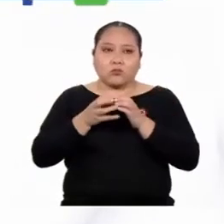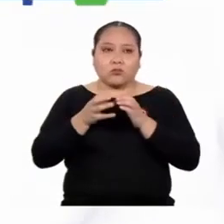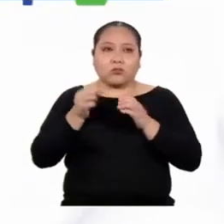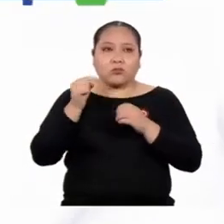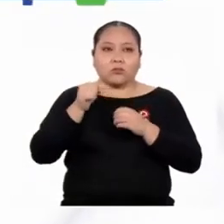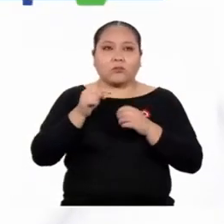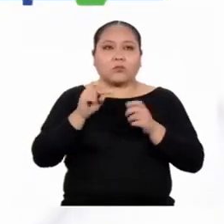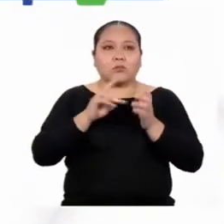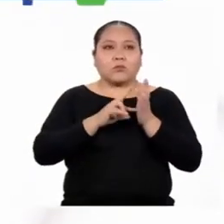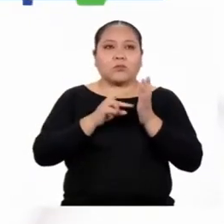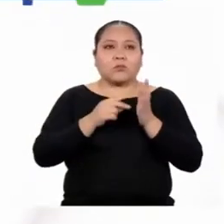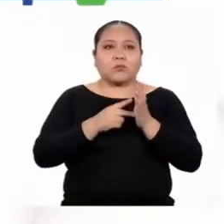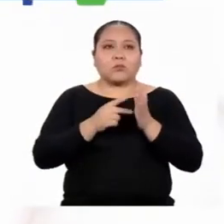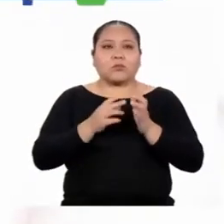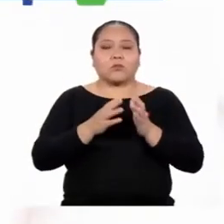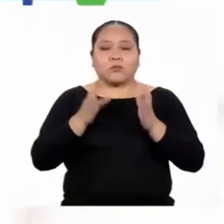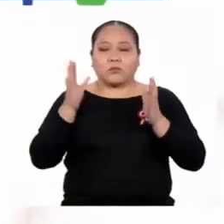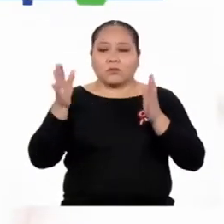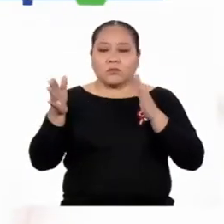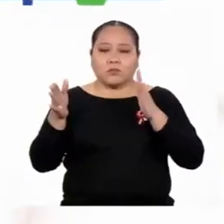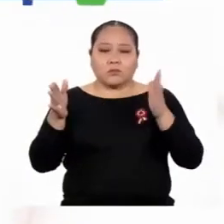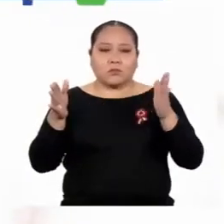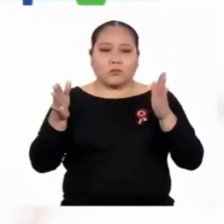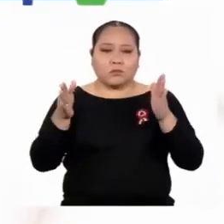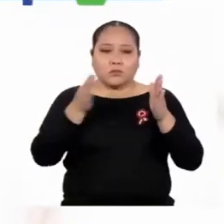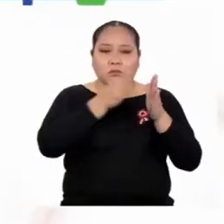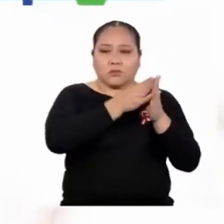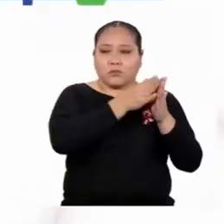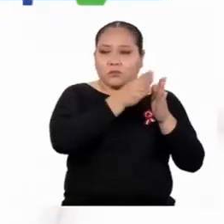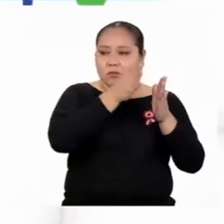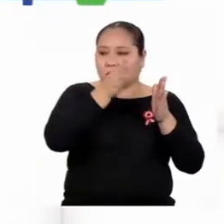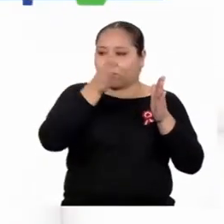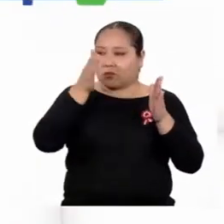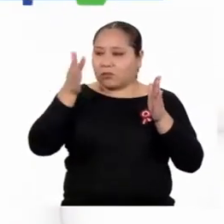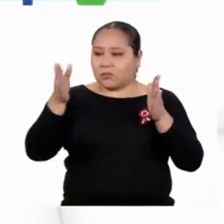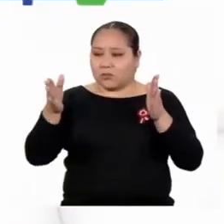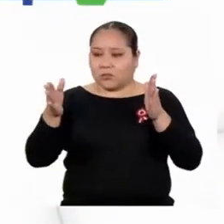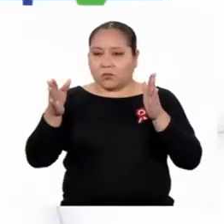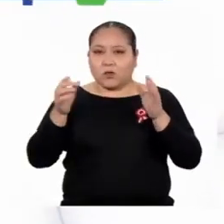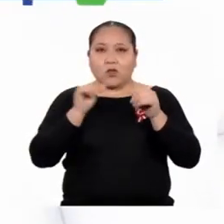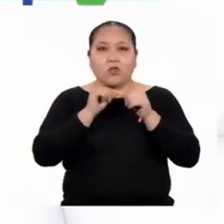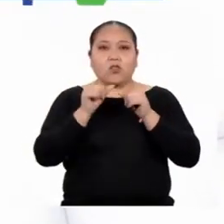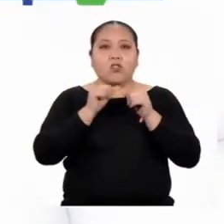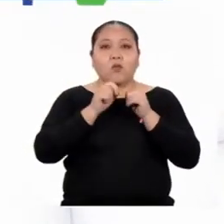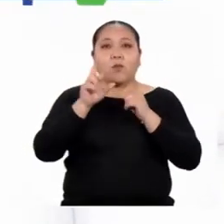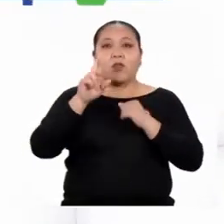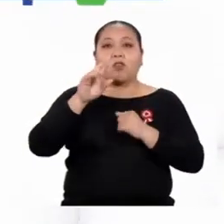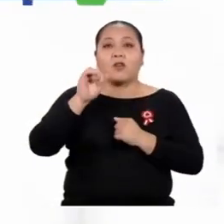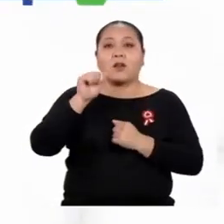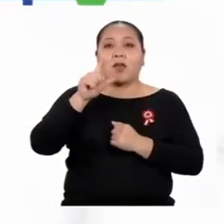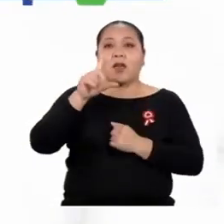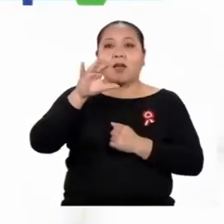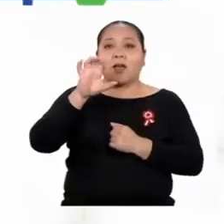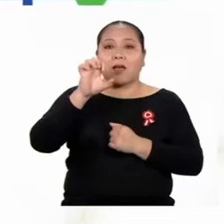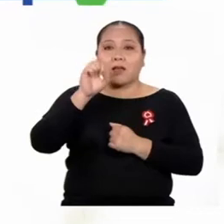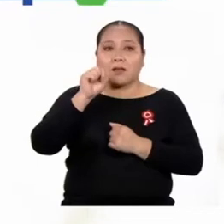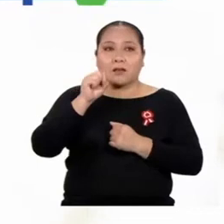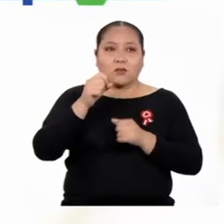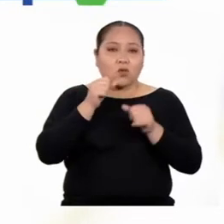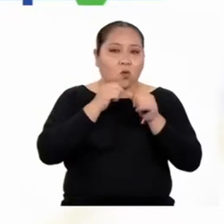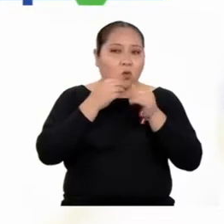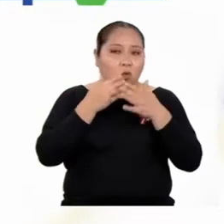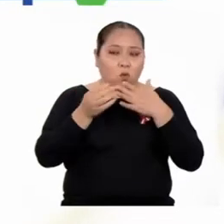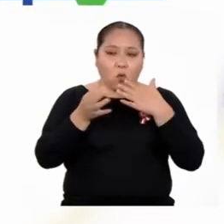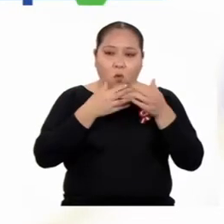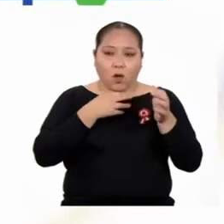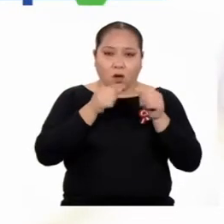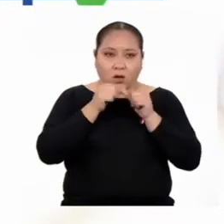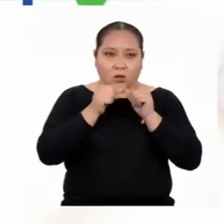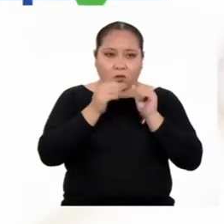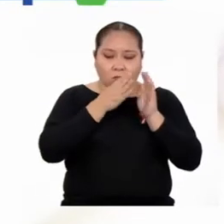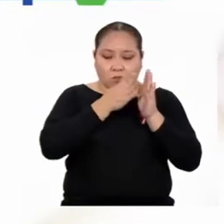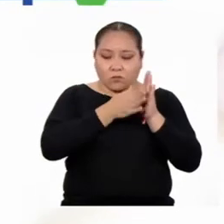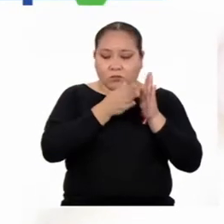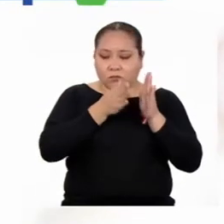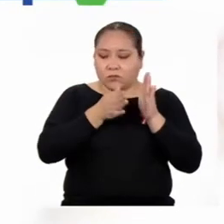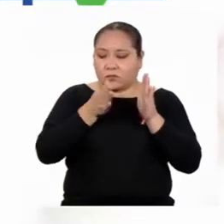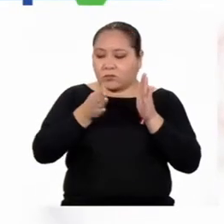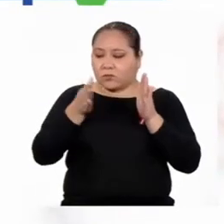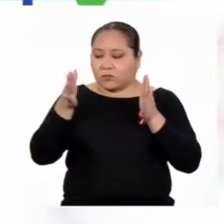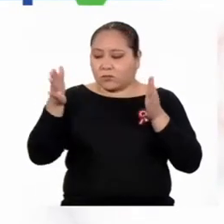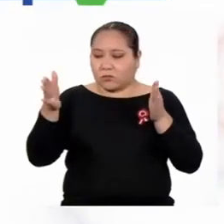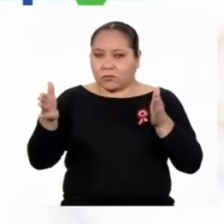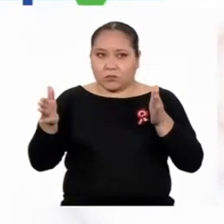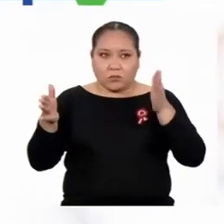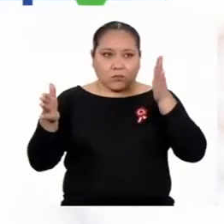Es decir, todos los números reales que están dentro de ese intervalo y cuyos elementos están